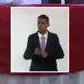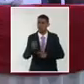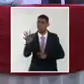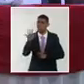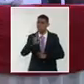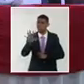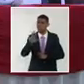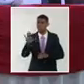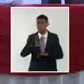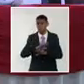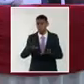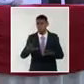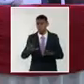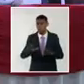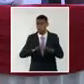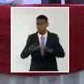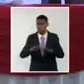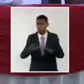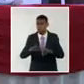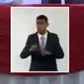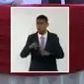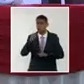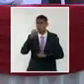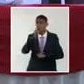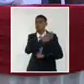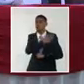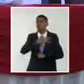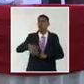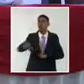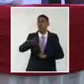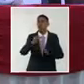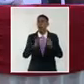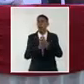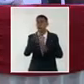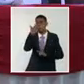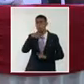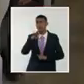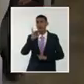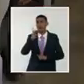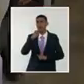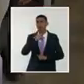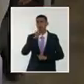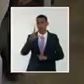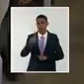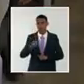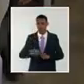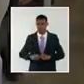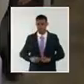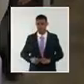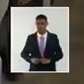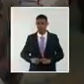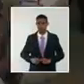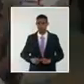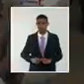están asentados en la zona especial de desarrollo Bariel. Marisela Recasens, Sistema Informativo de la Televisión.